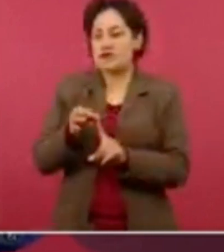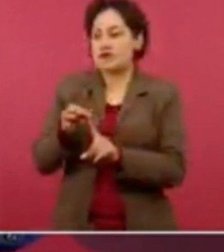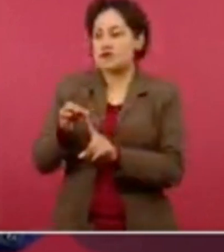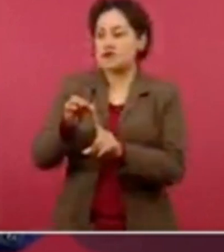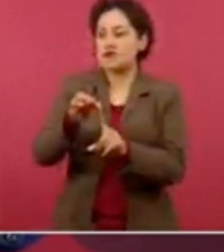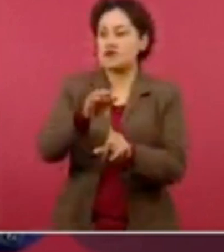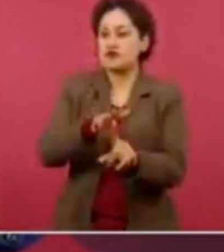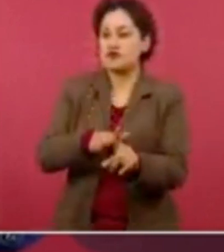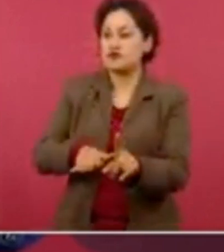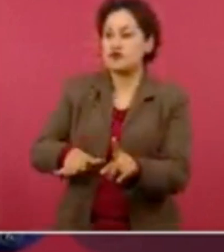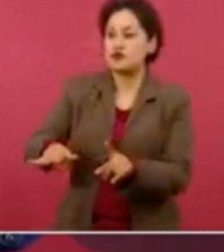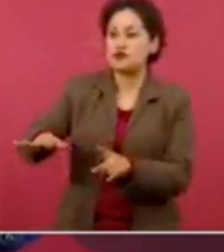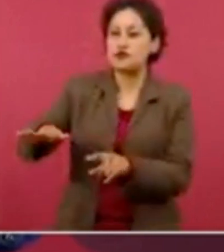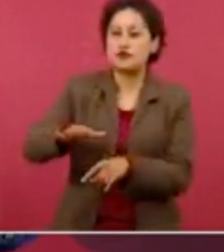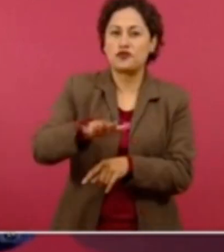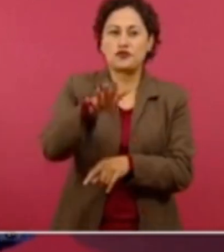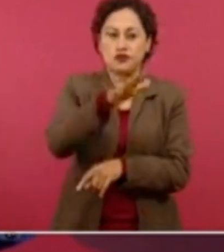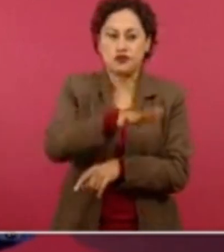y